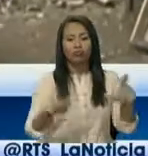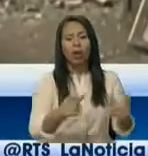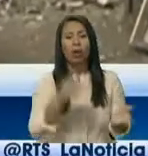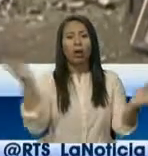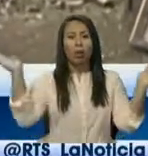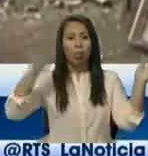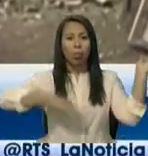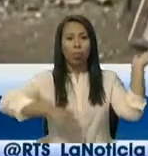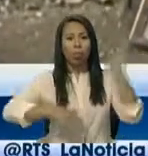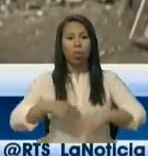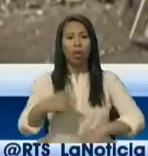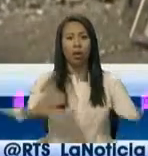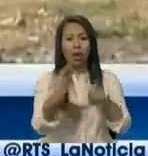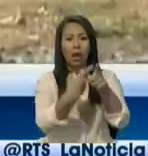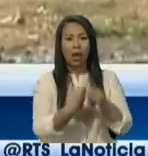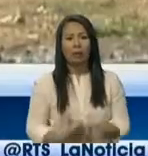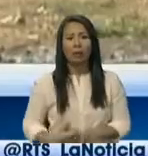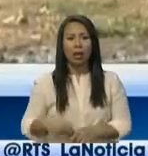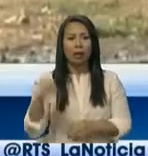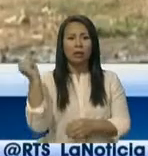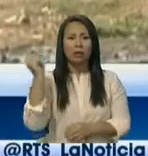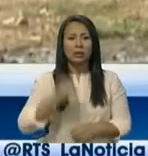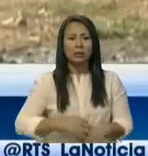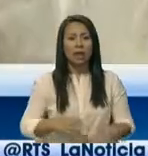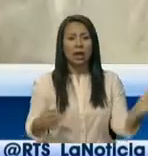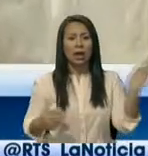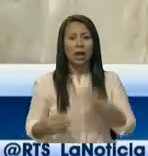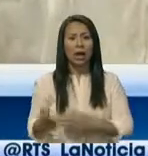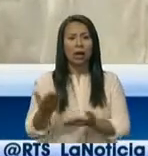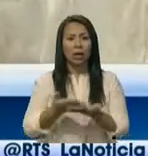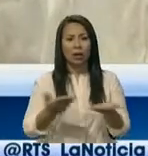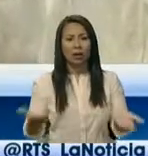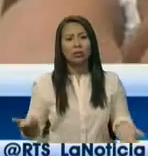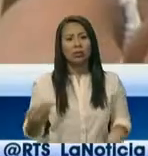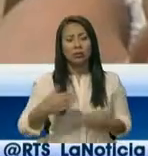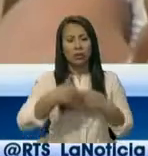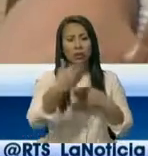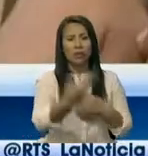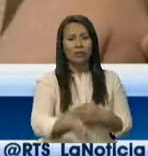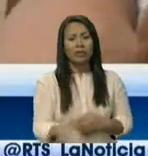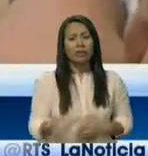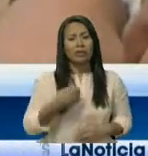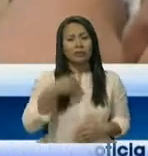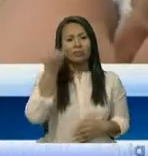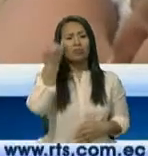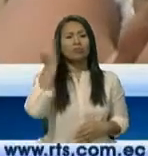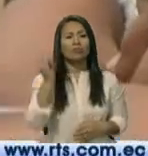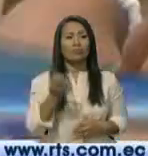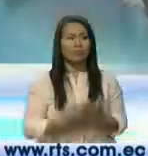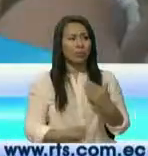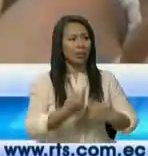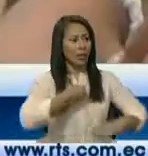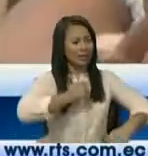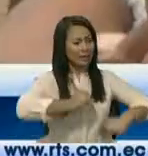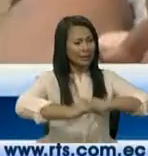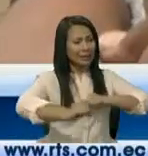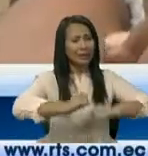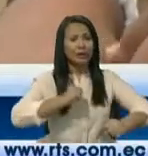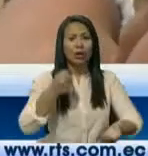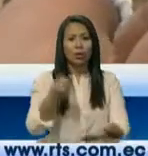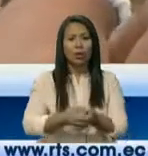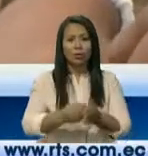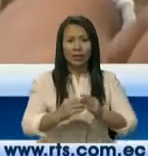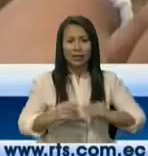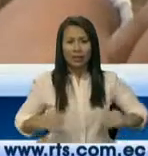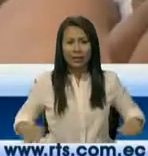Tumbaron los candados, los sacaron para poder sacar las cosas a las vecinas del frente. Imagínese si uno hace el esfuerzo por comprar un